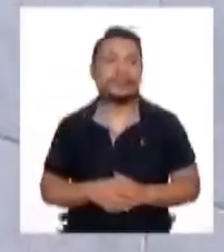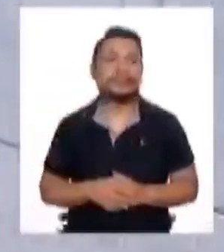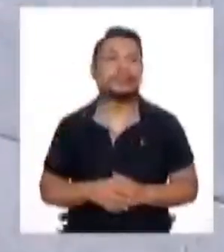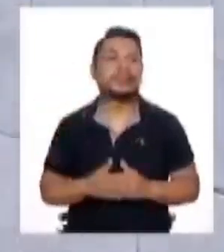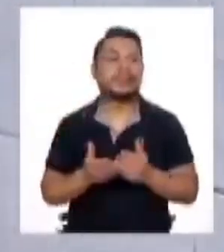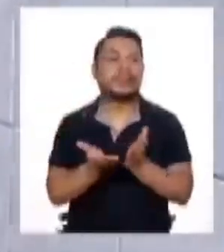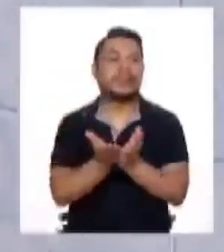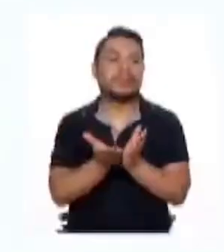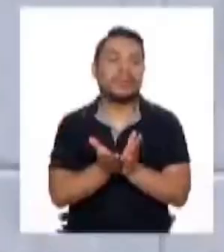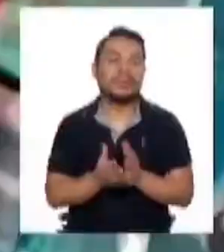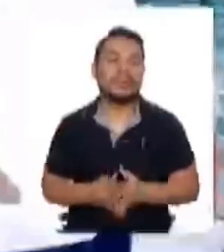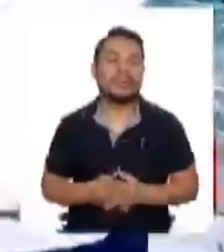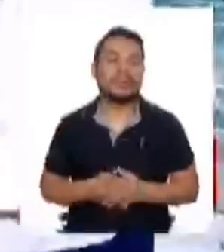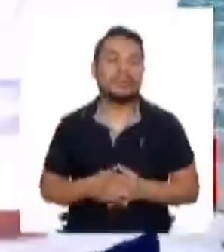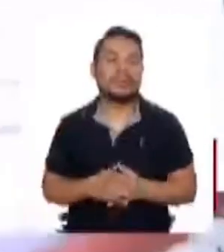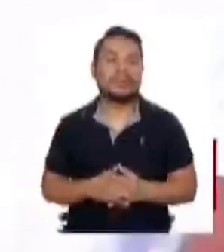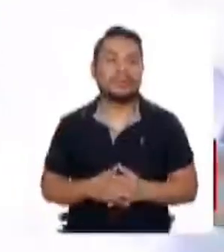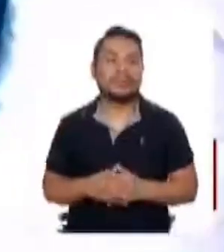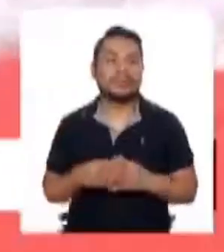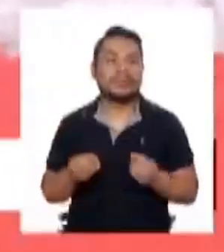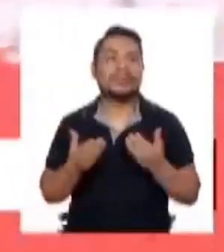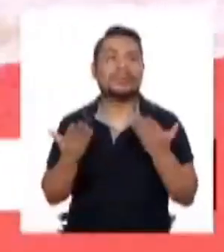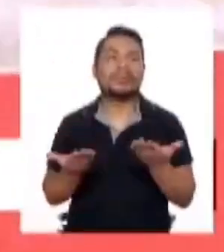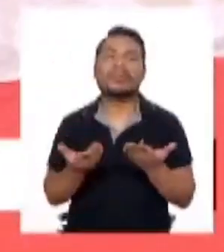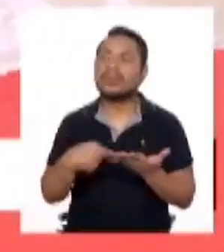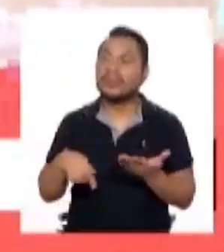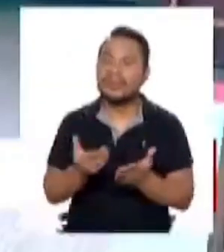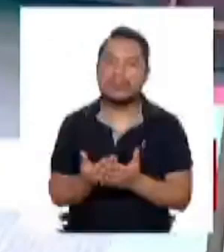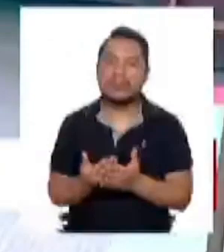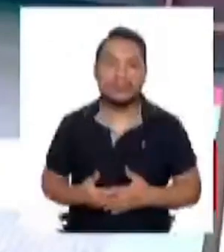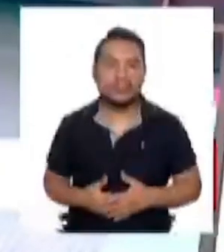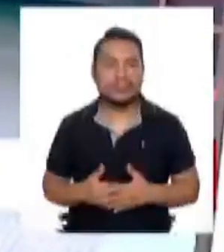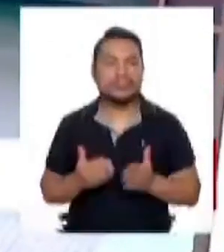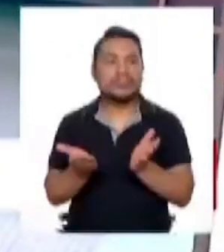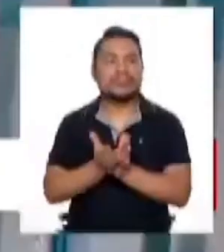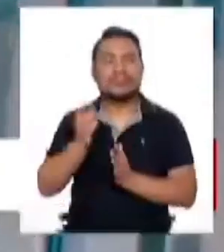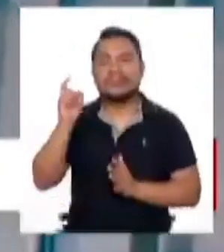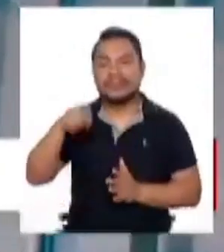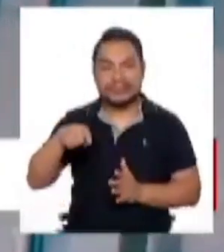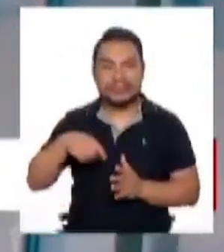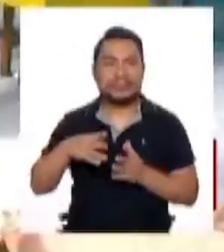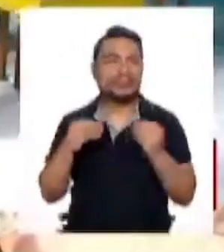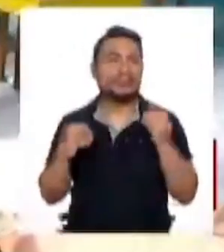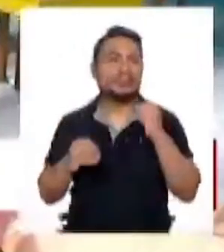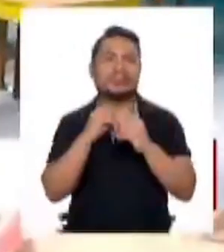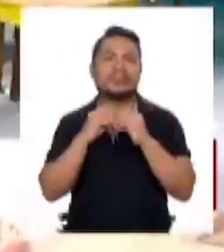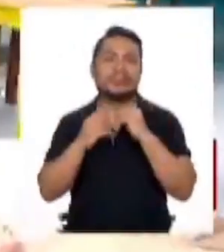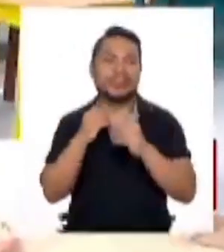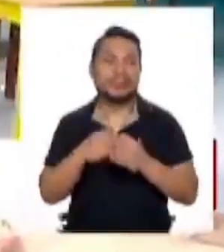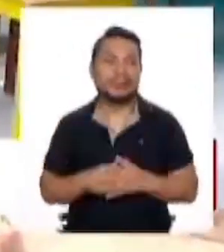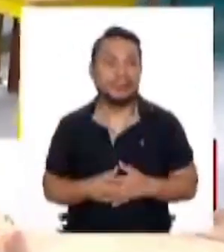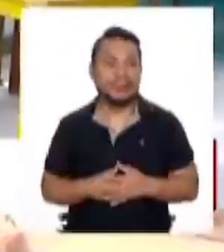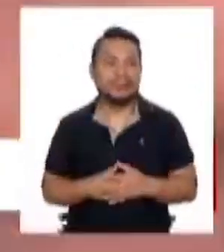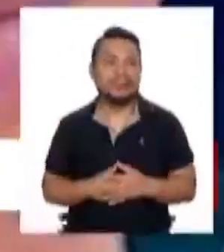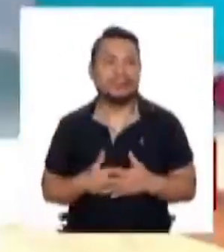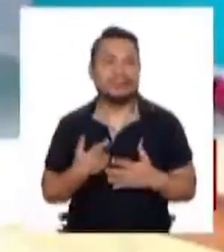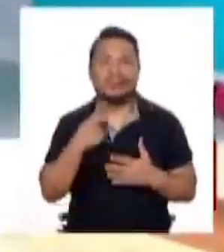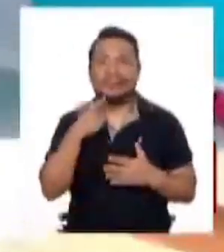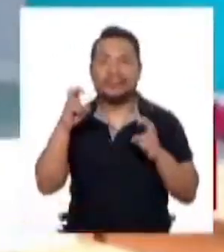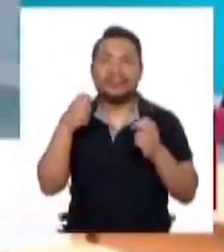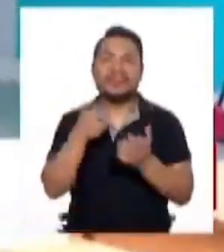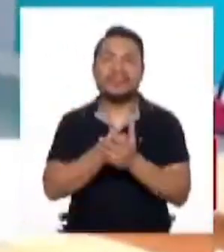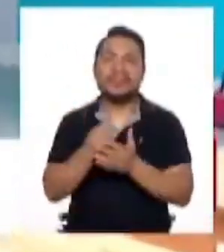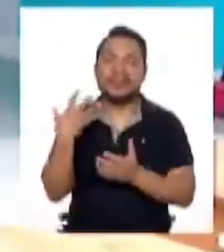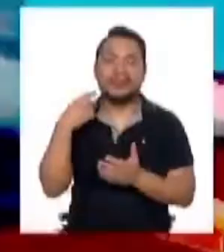del colegio. ¿Cómo está el colegio? Bueno, el colegio necesita, sí, bastante mejoría, pero el tema es la falta de recursos.